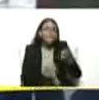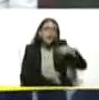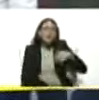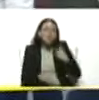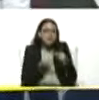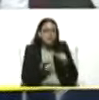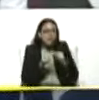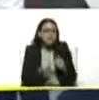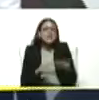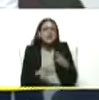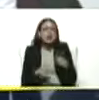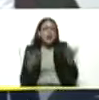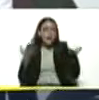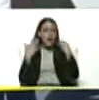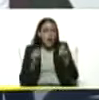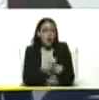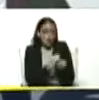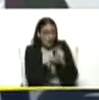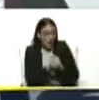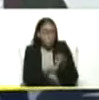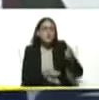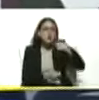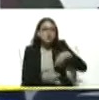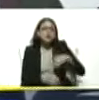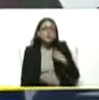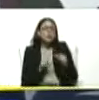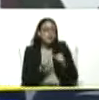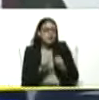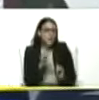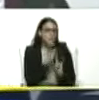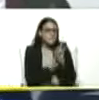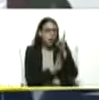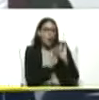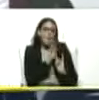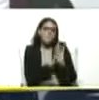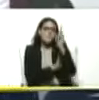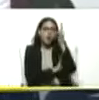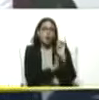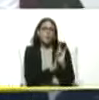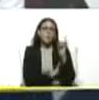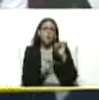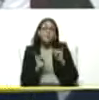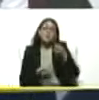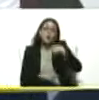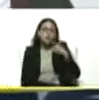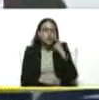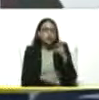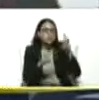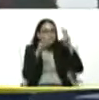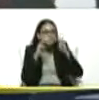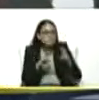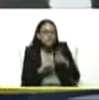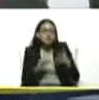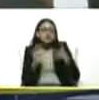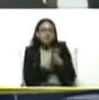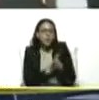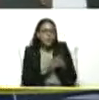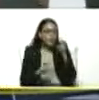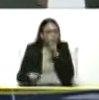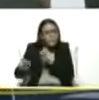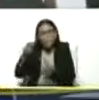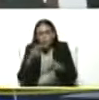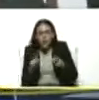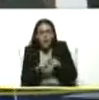puedan adaptarse a las condiciones de los microclimas de la región. En este trabajo, presidente, que es de ciencia, que es de tecnología, estamos también incorporando